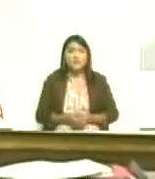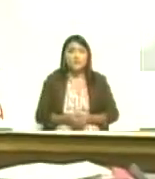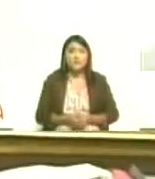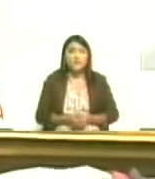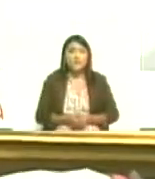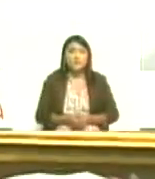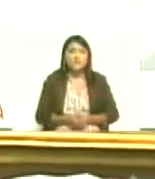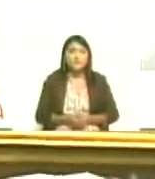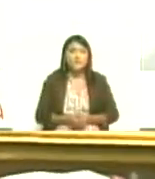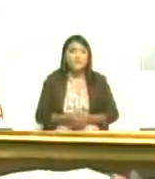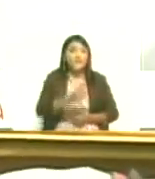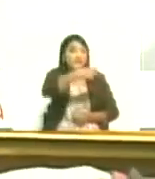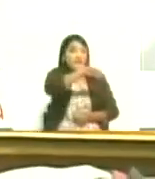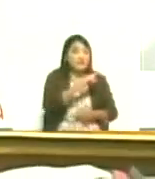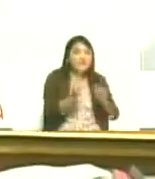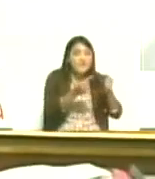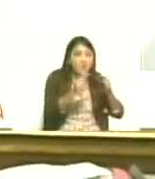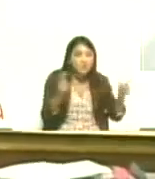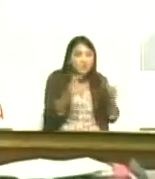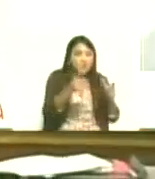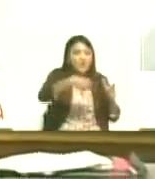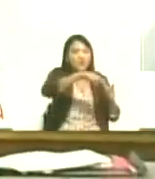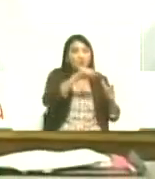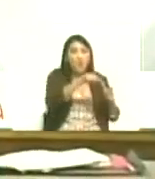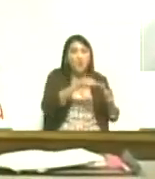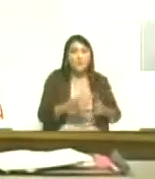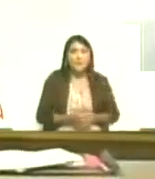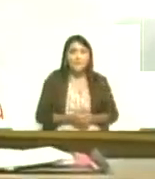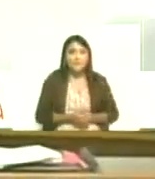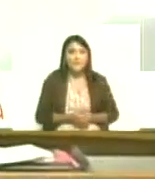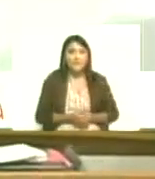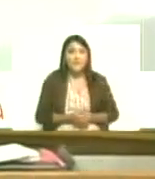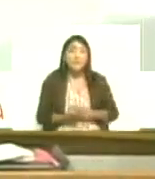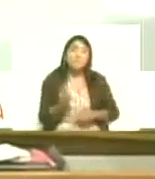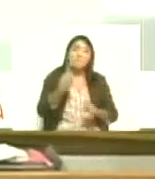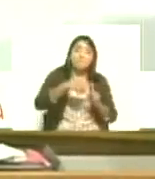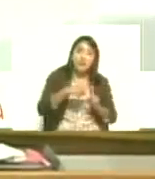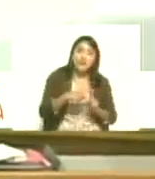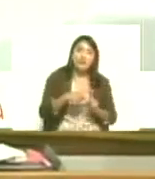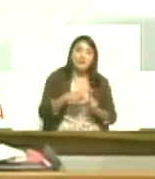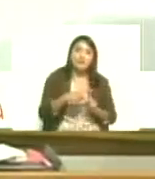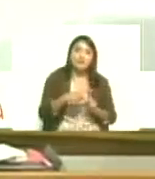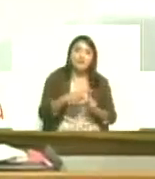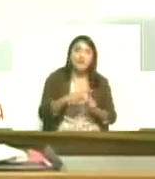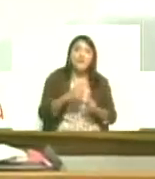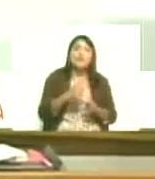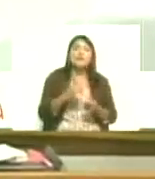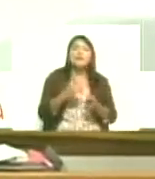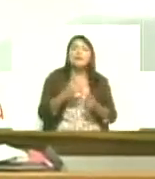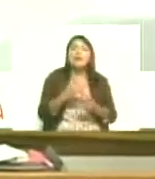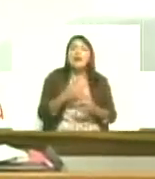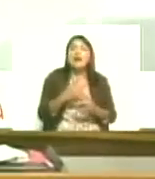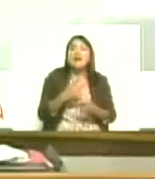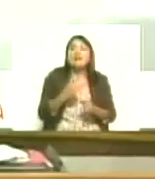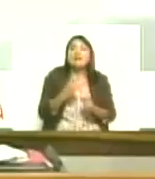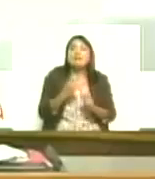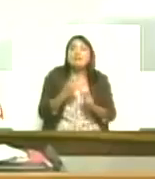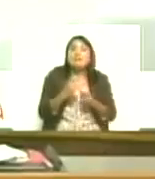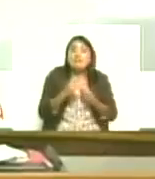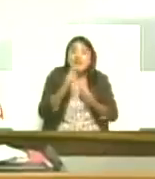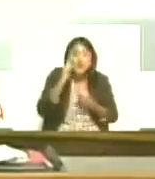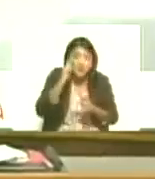en esas reuniones. E incluso la verdadera intención de ese